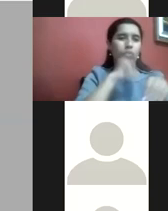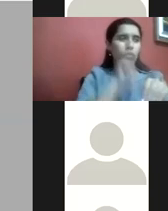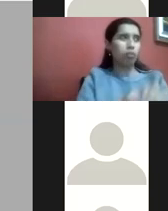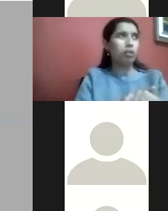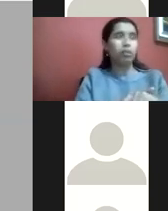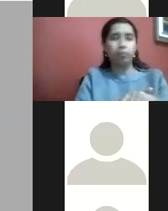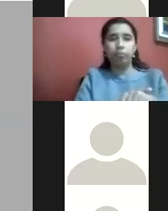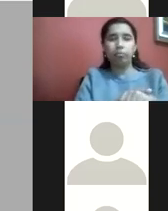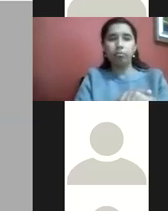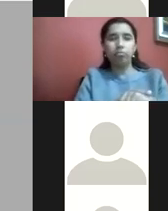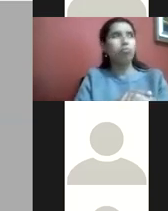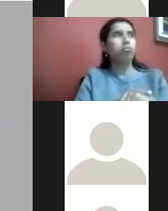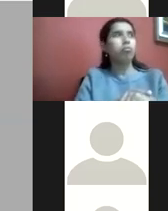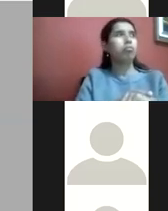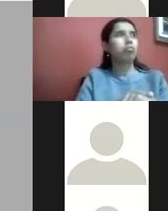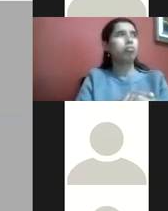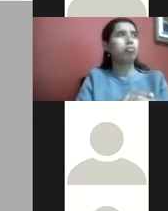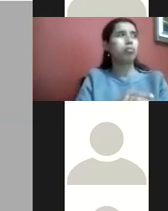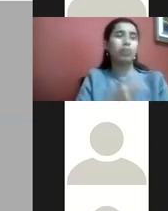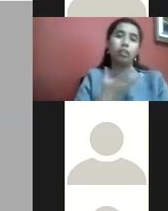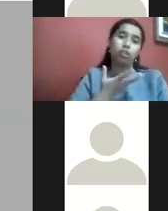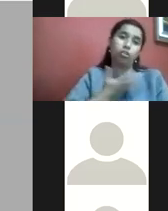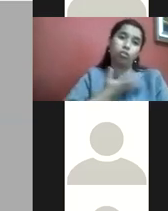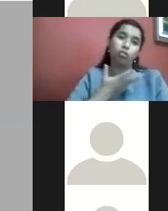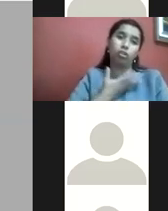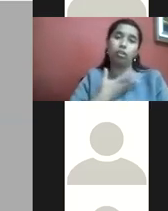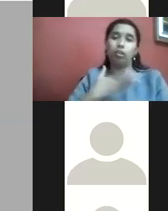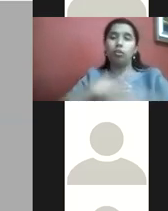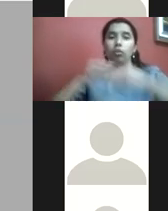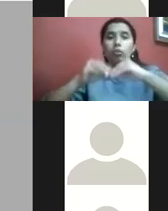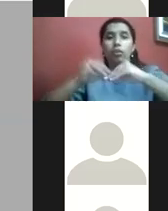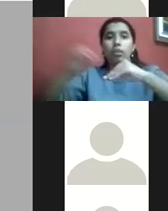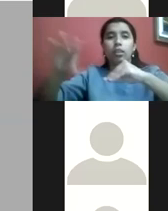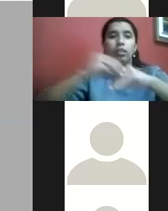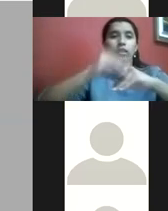aquí. Si yo tengo una distribución normal,